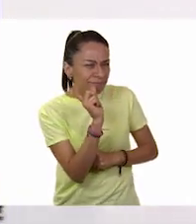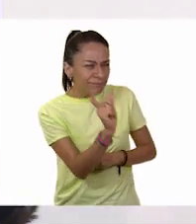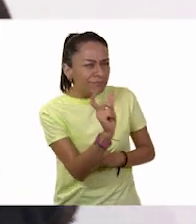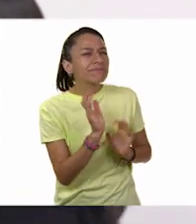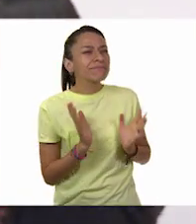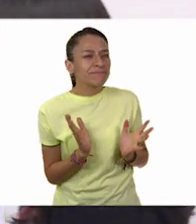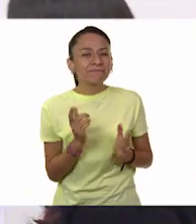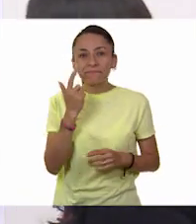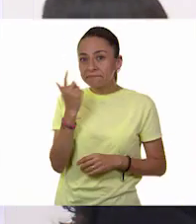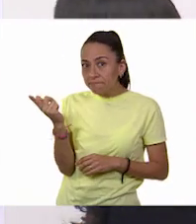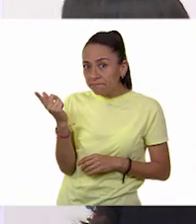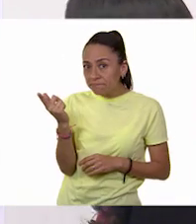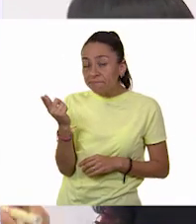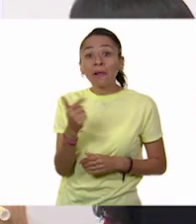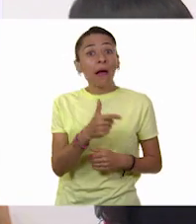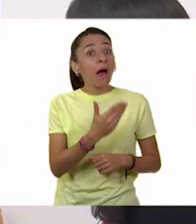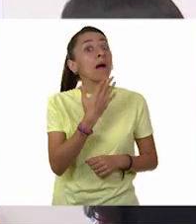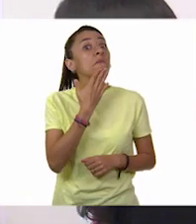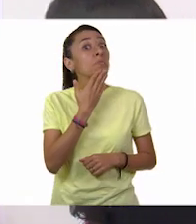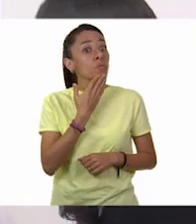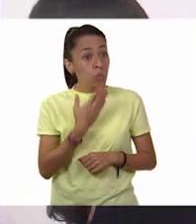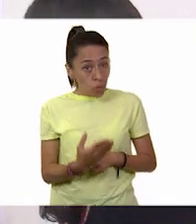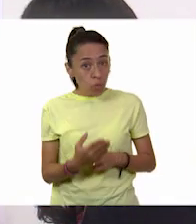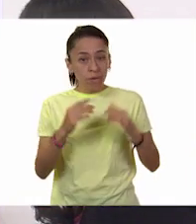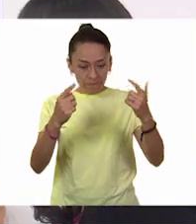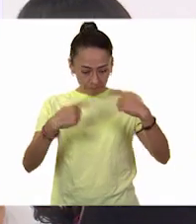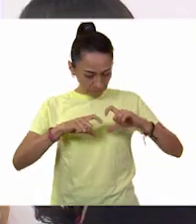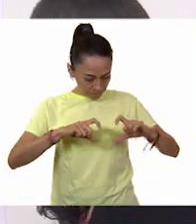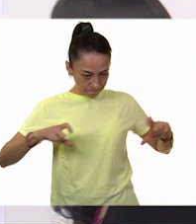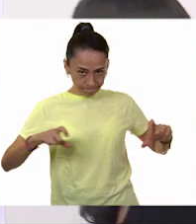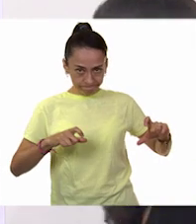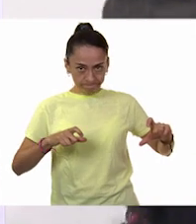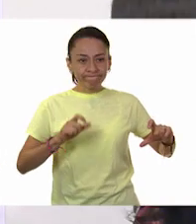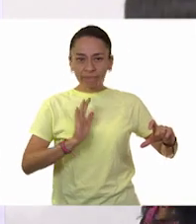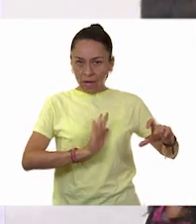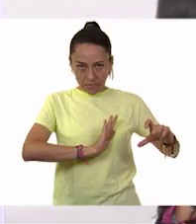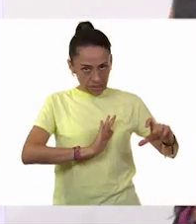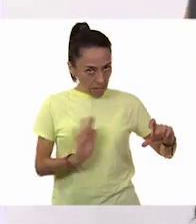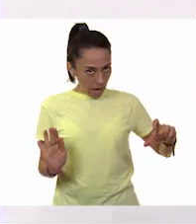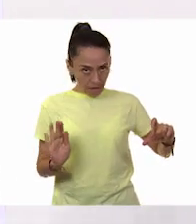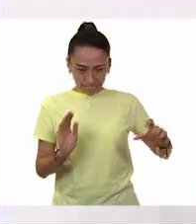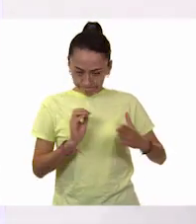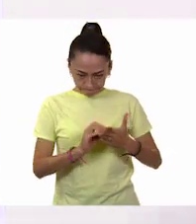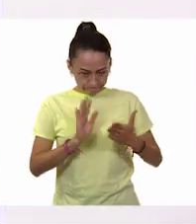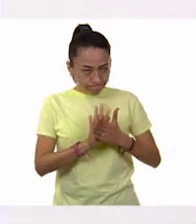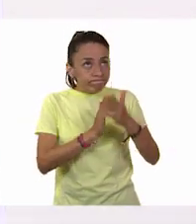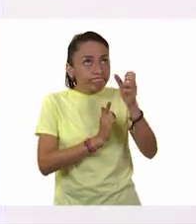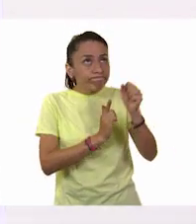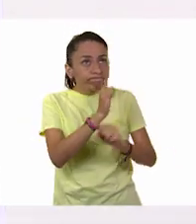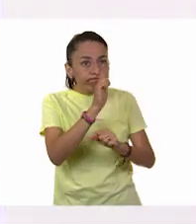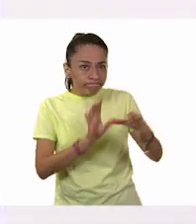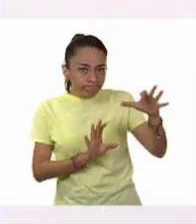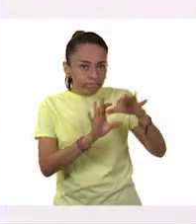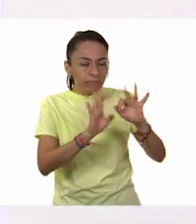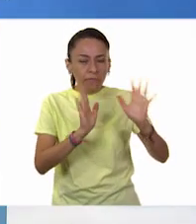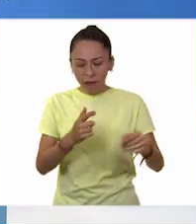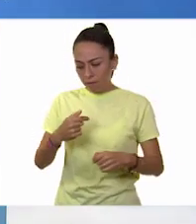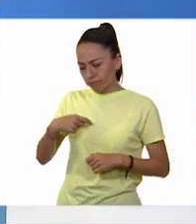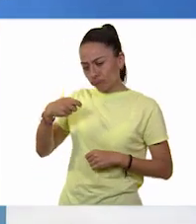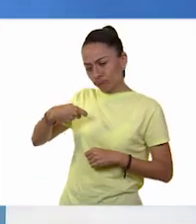Muy bien, márcala abajo para que esa ya la encontramos. Voy a ponerle una palomita, maestra. A ver, yo voy a